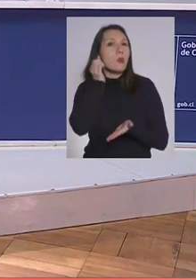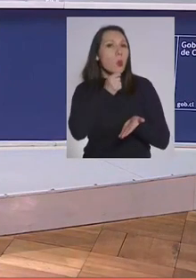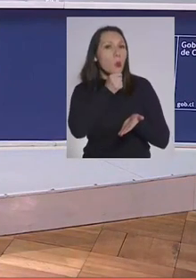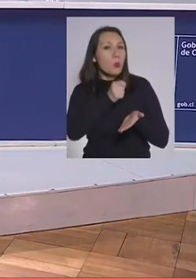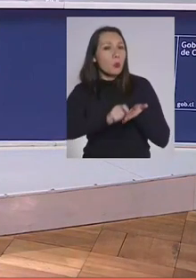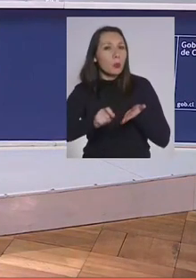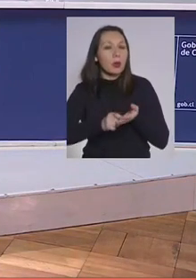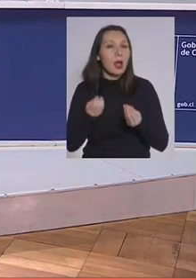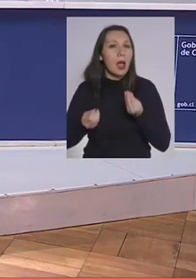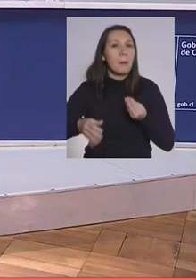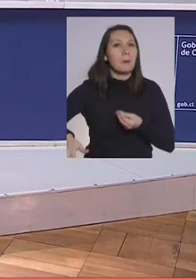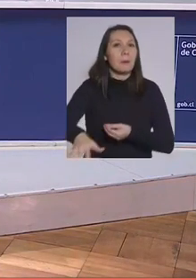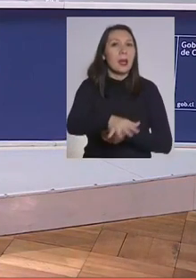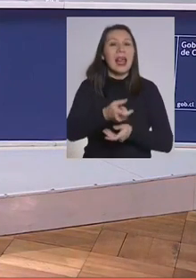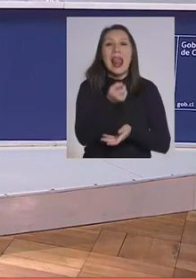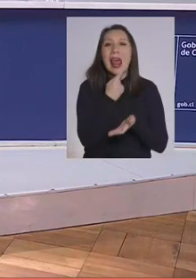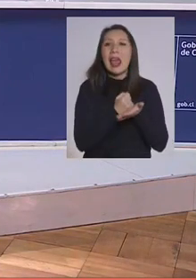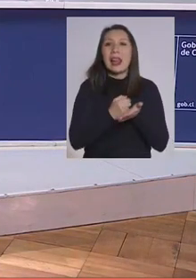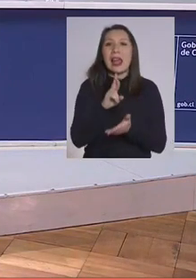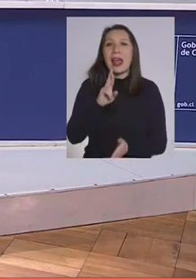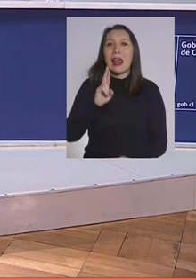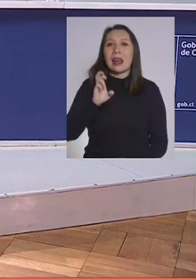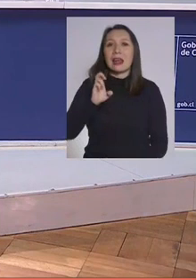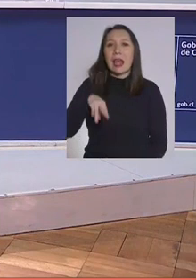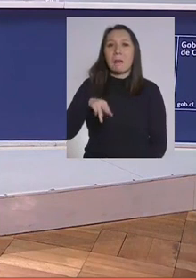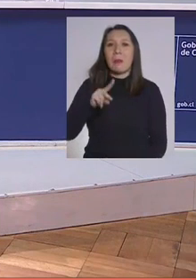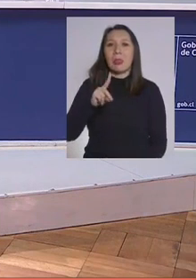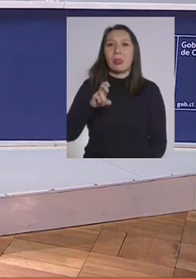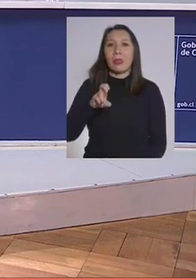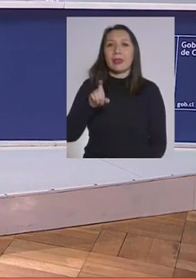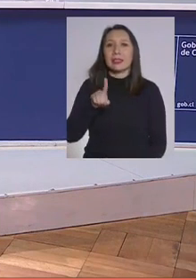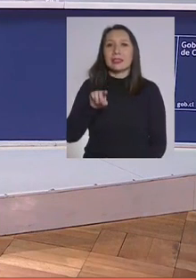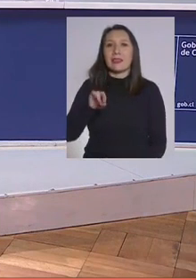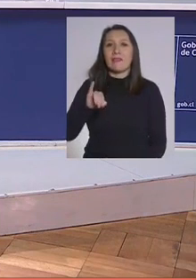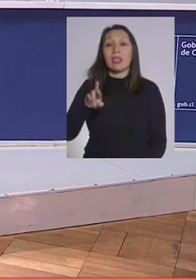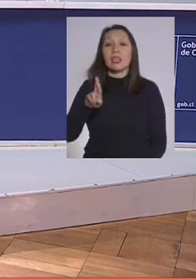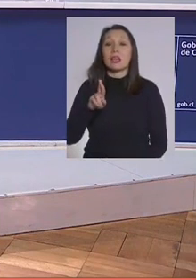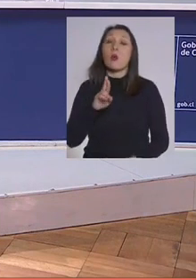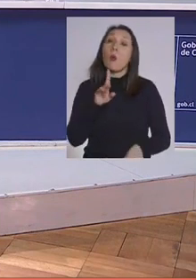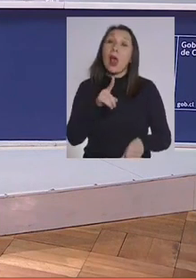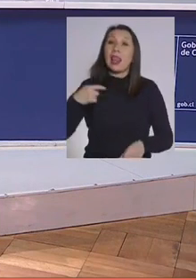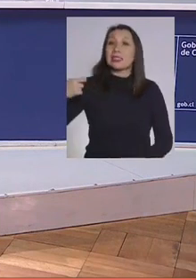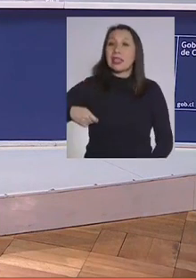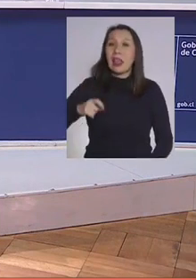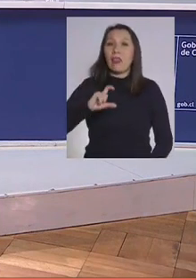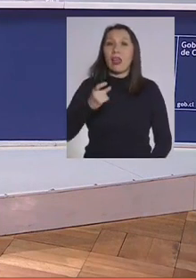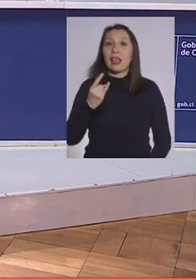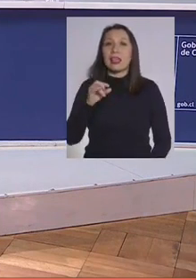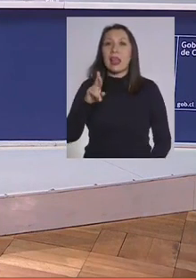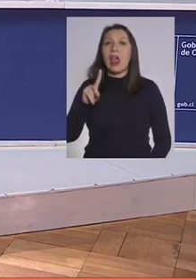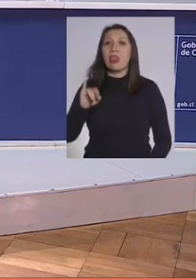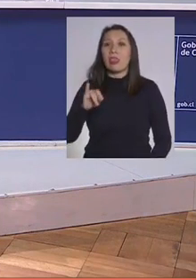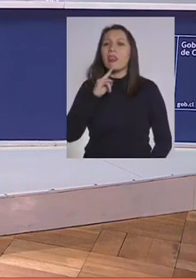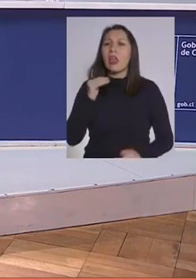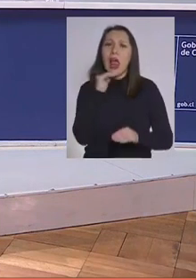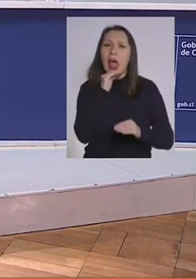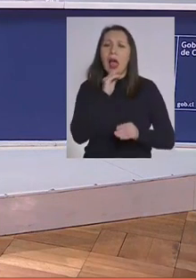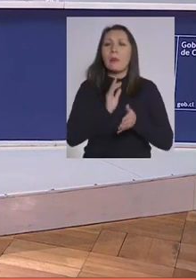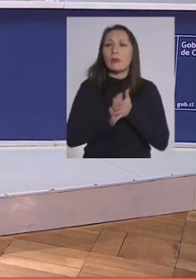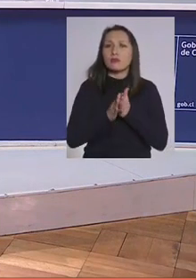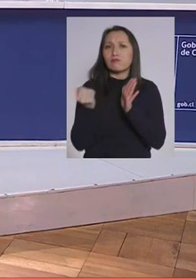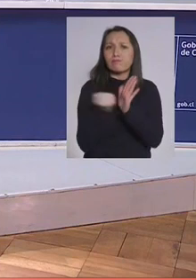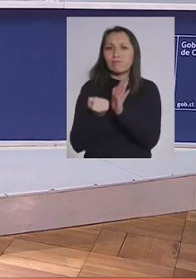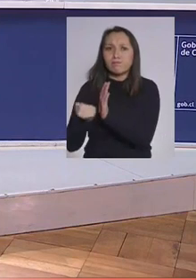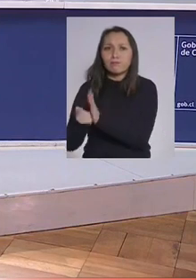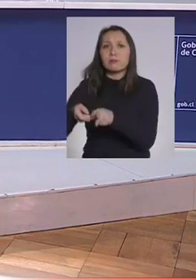consultarle por la situación del medicamento red decidir específicamente fue el senador guido girardi quien solicita el gobierno apurar el registro de este medicamento